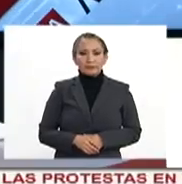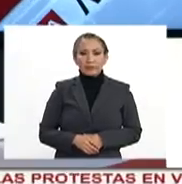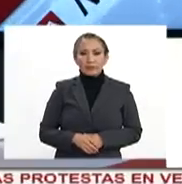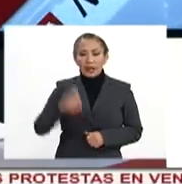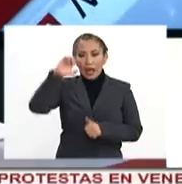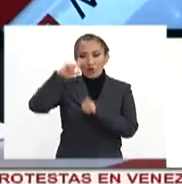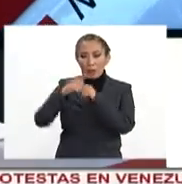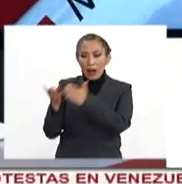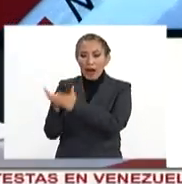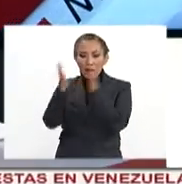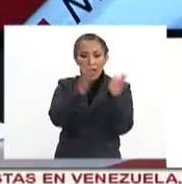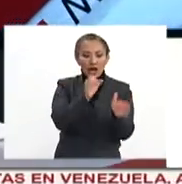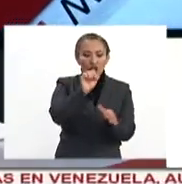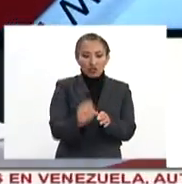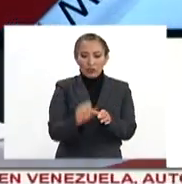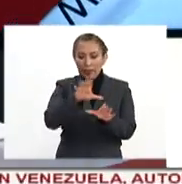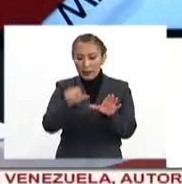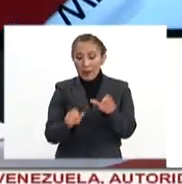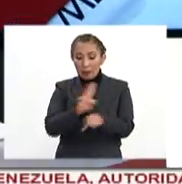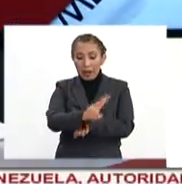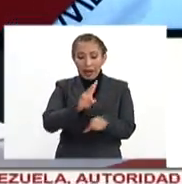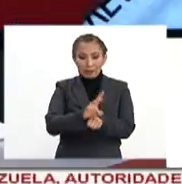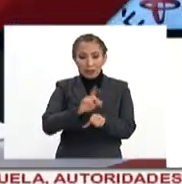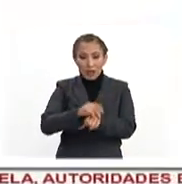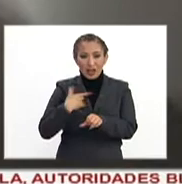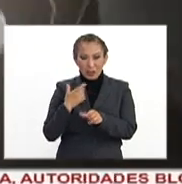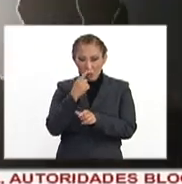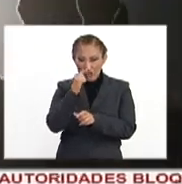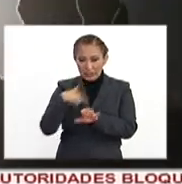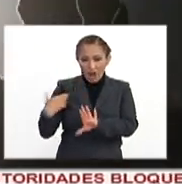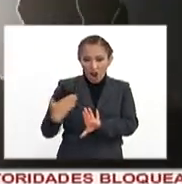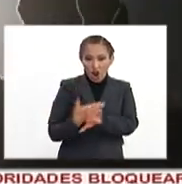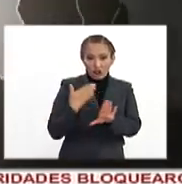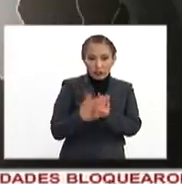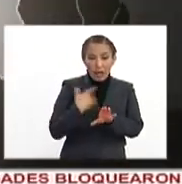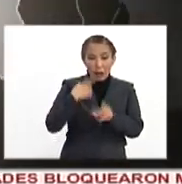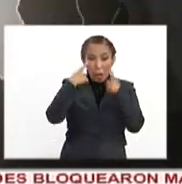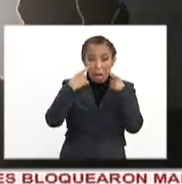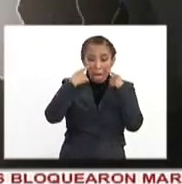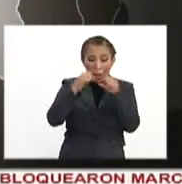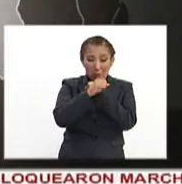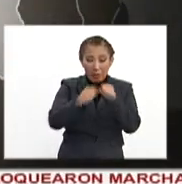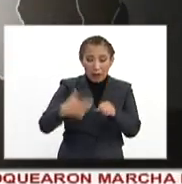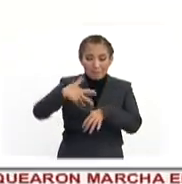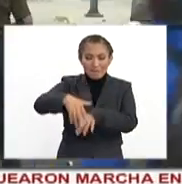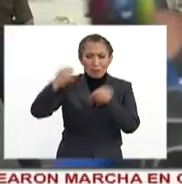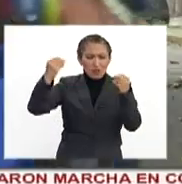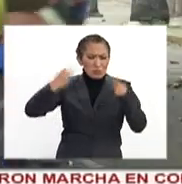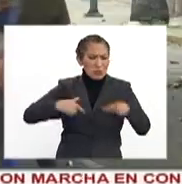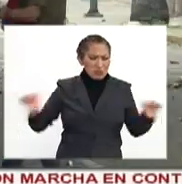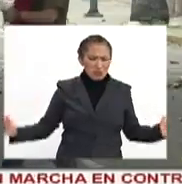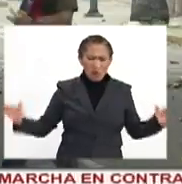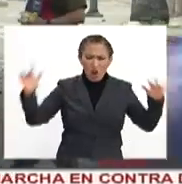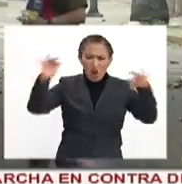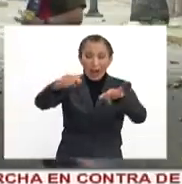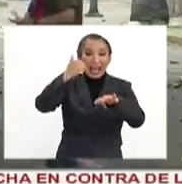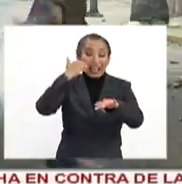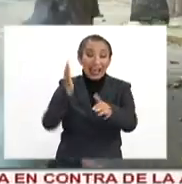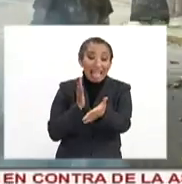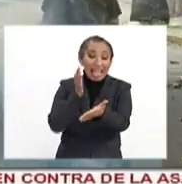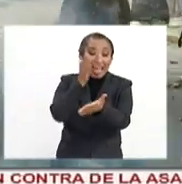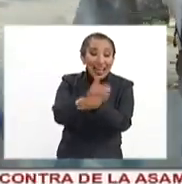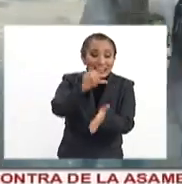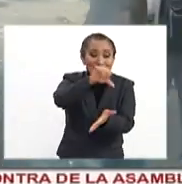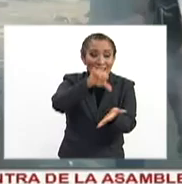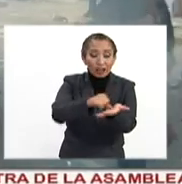De Europa nos vamos hasta Sudamérica. En Venezuela, fuerzas antimotines impidieron con bombas lacrimógenas una marcha de miles de opositores que pretendían llegar